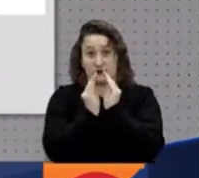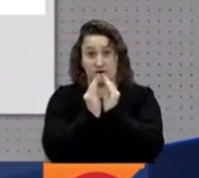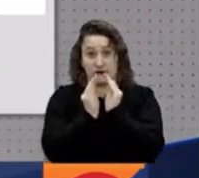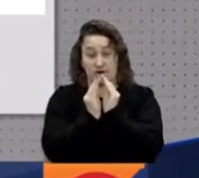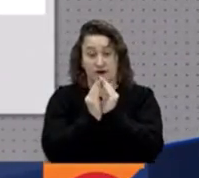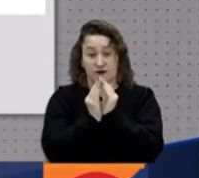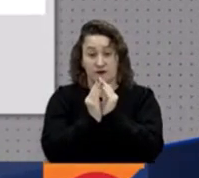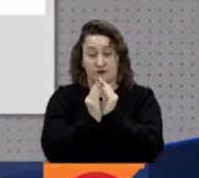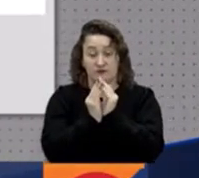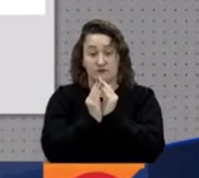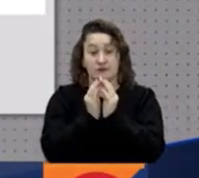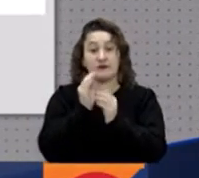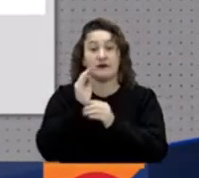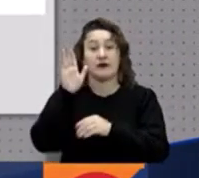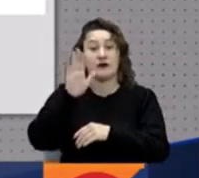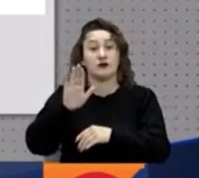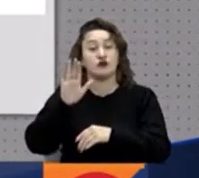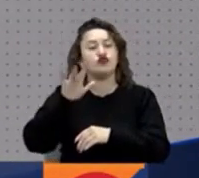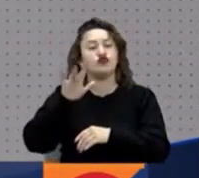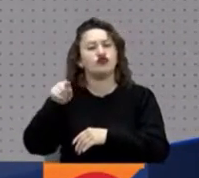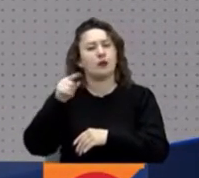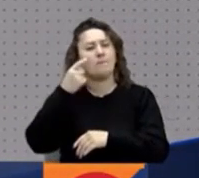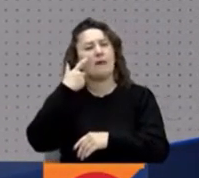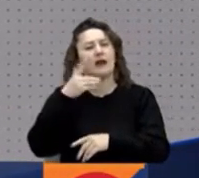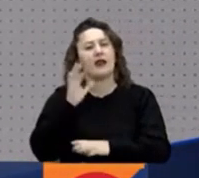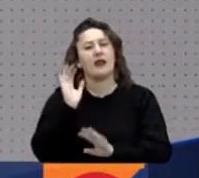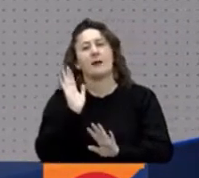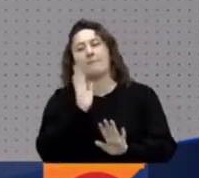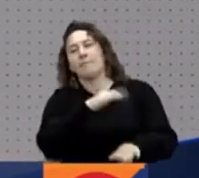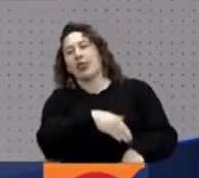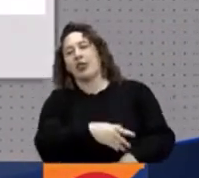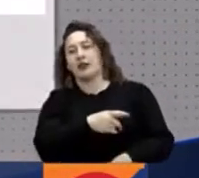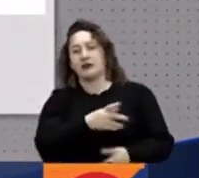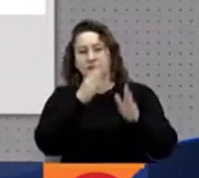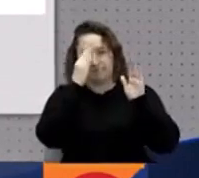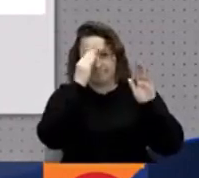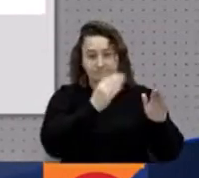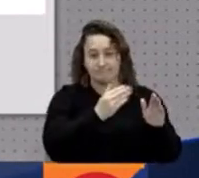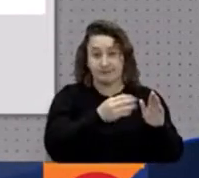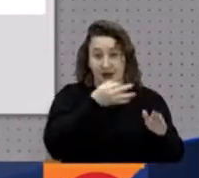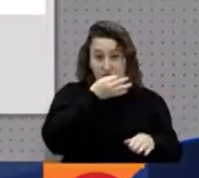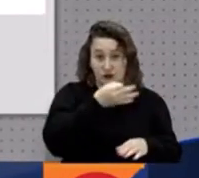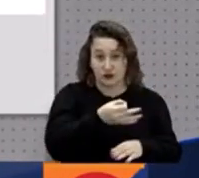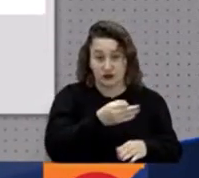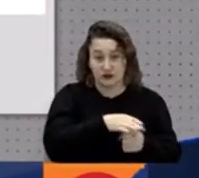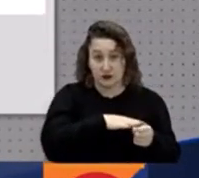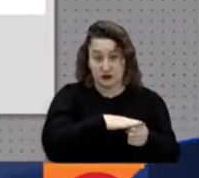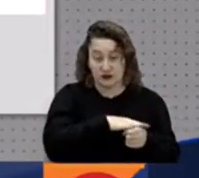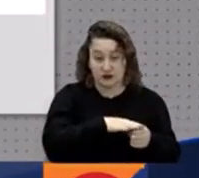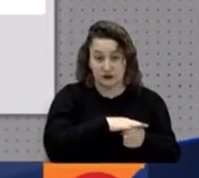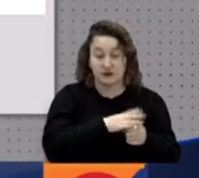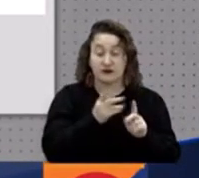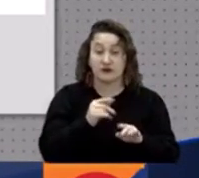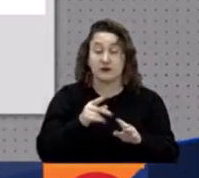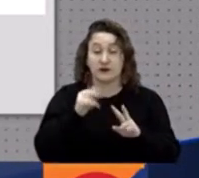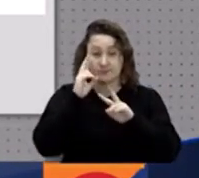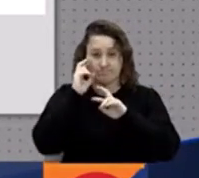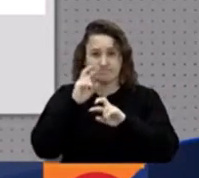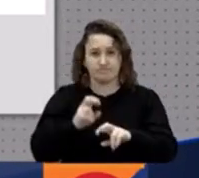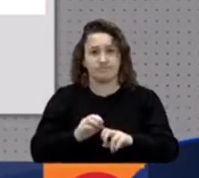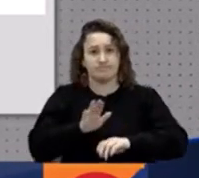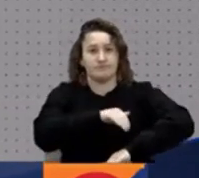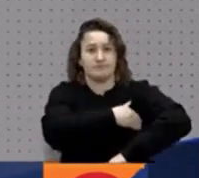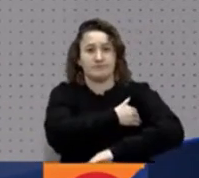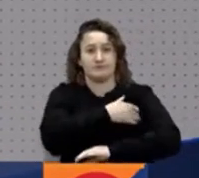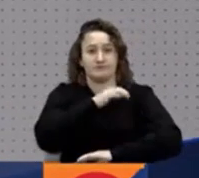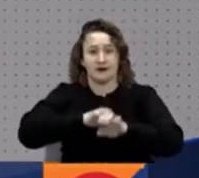Familiar en esa región ante presunta omisión de atención de estos casos y estas denuncias. Además, habrá una investigación en el Ministerio de